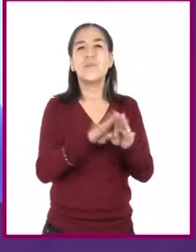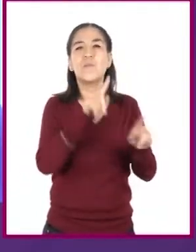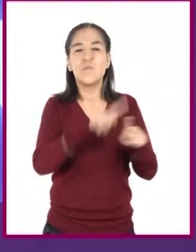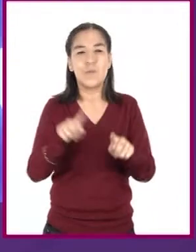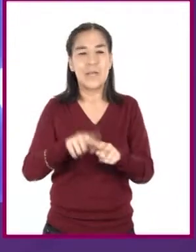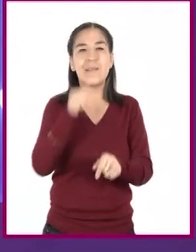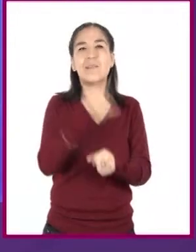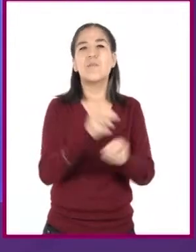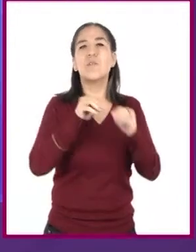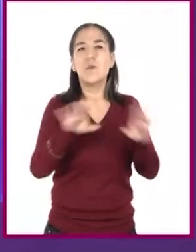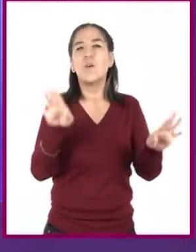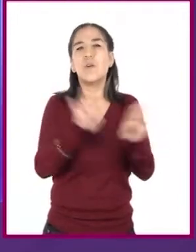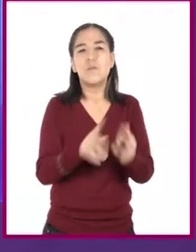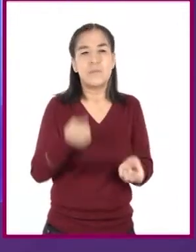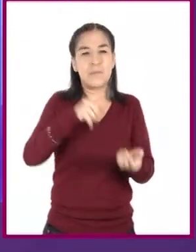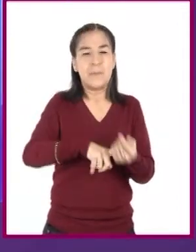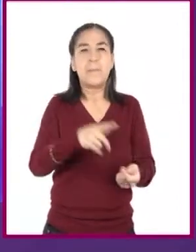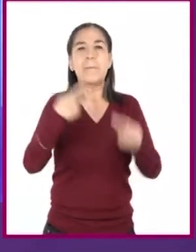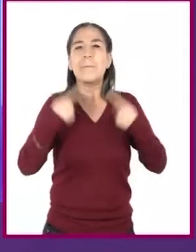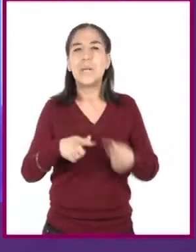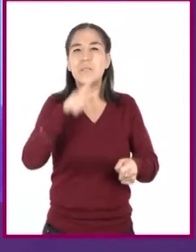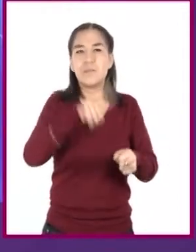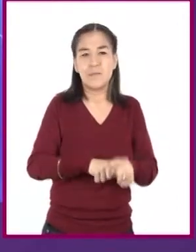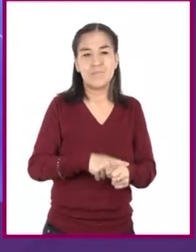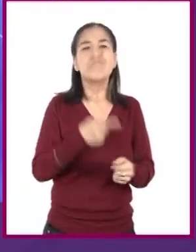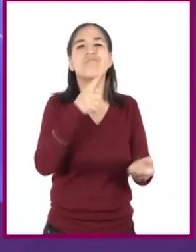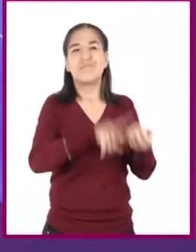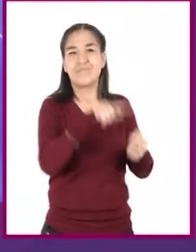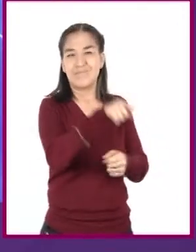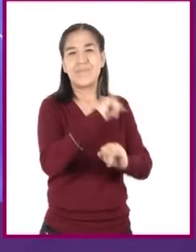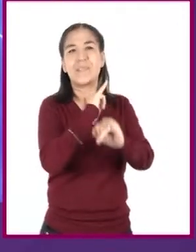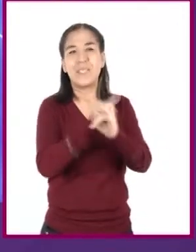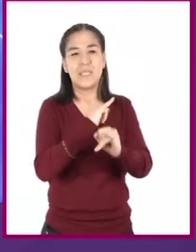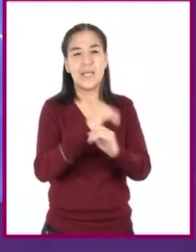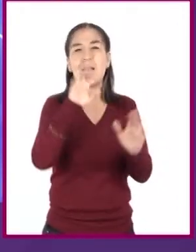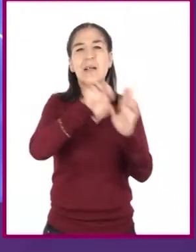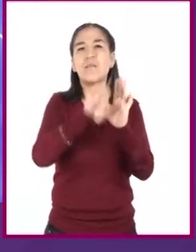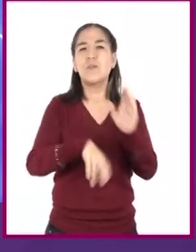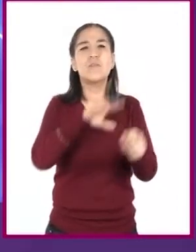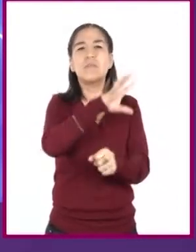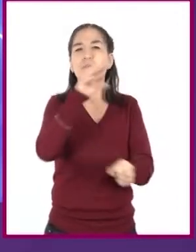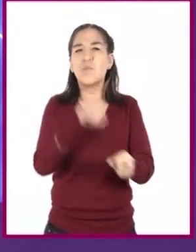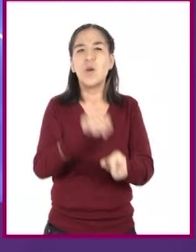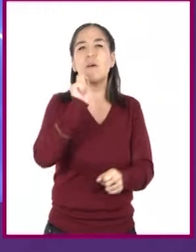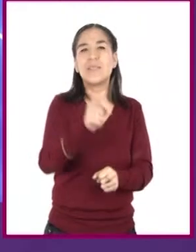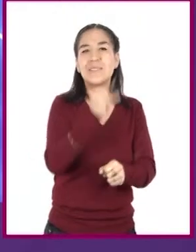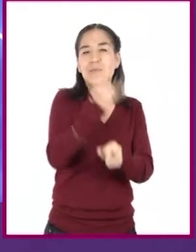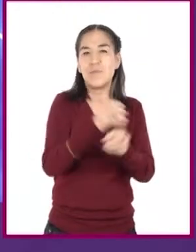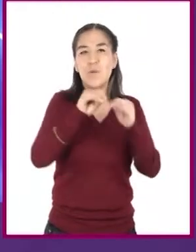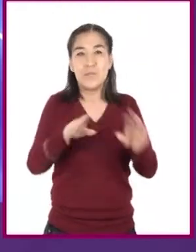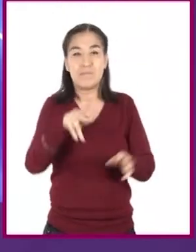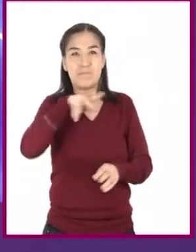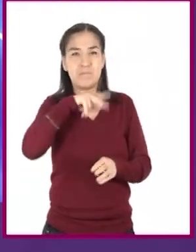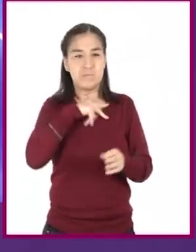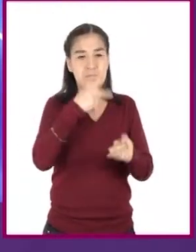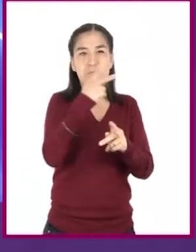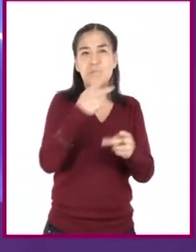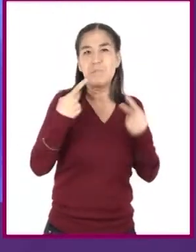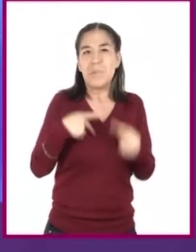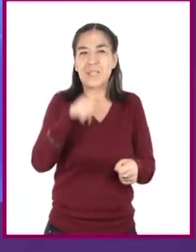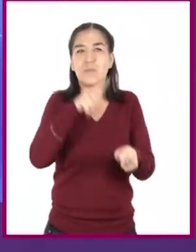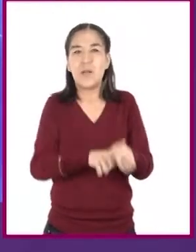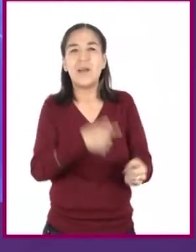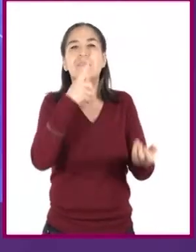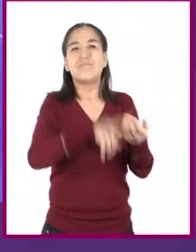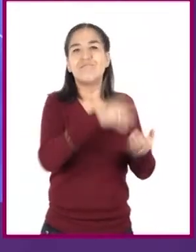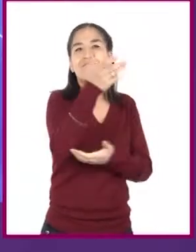que nos identifican como personas a través de Internet. Es decir, está conformado por toda la información personal que compartimos por las